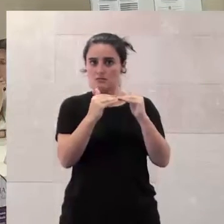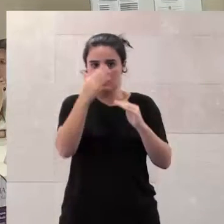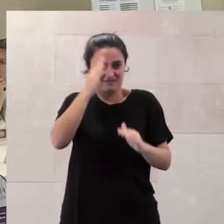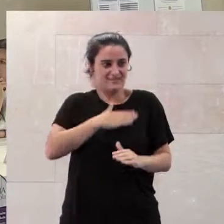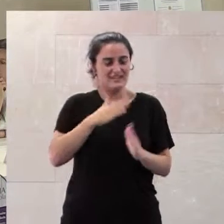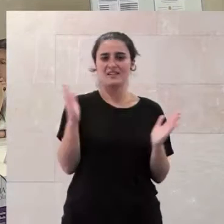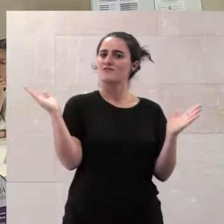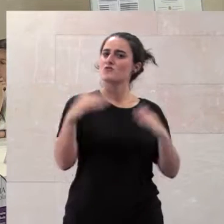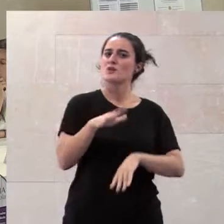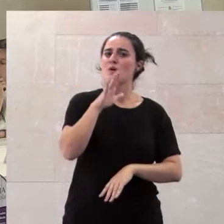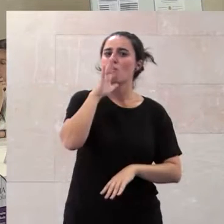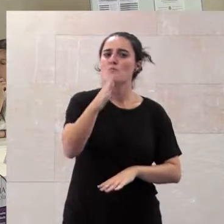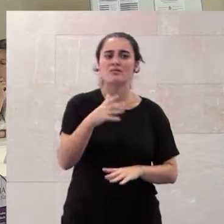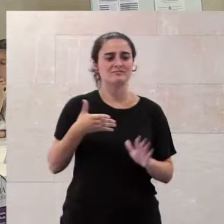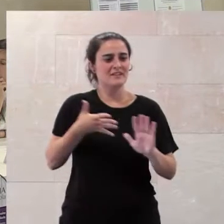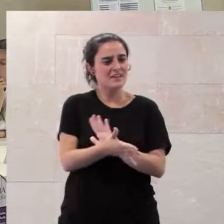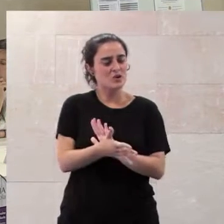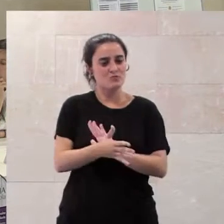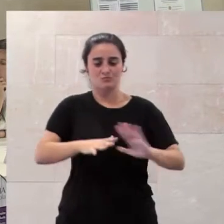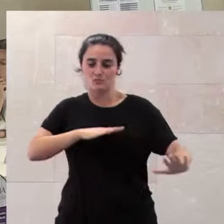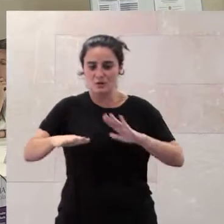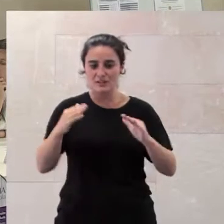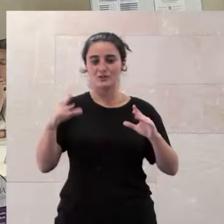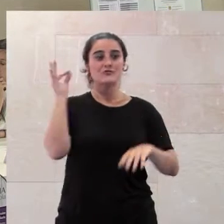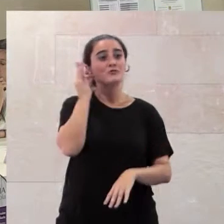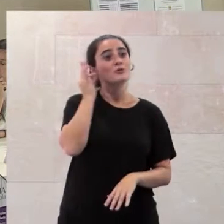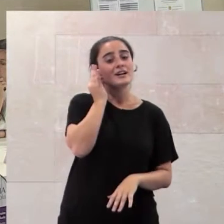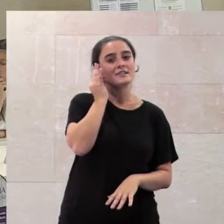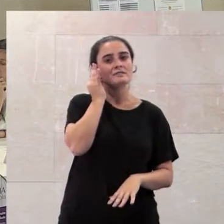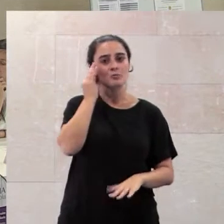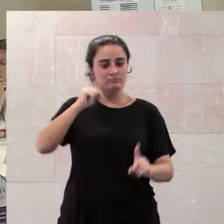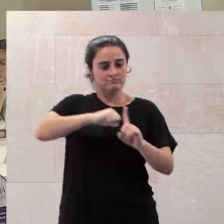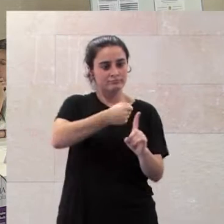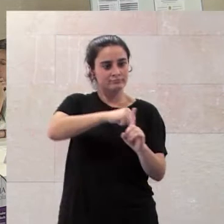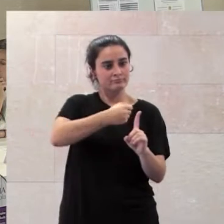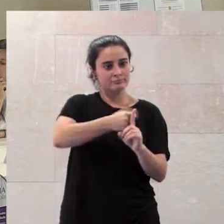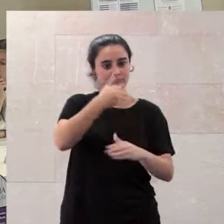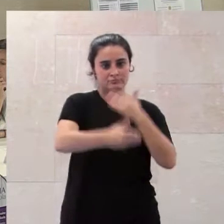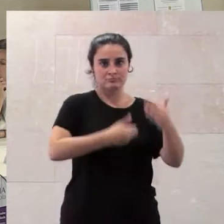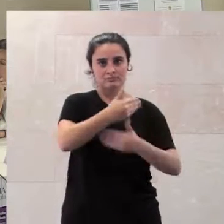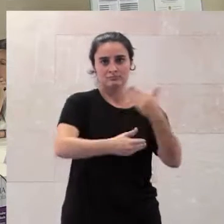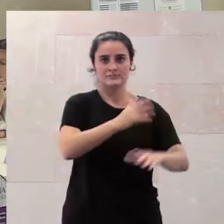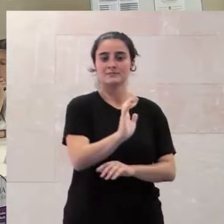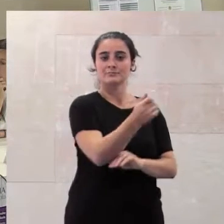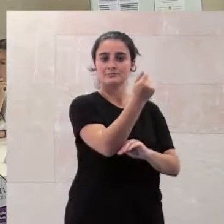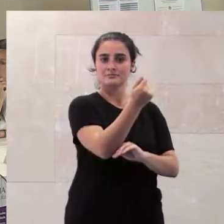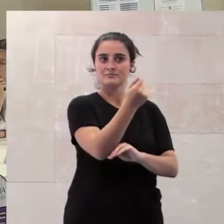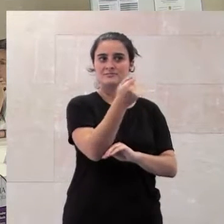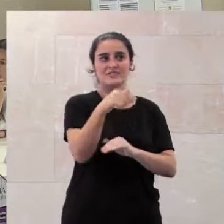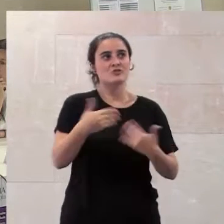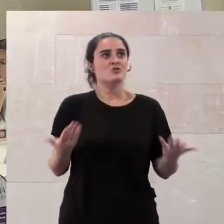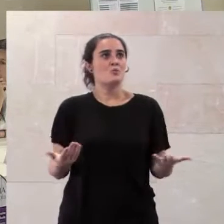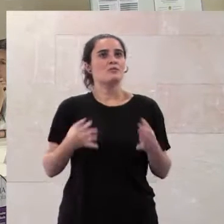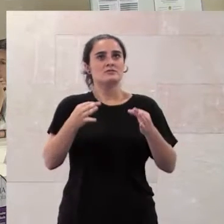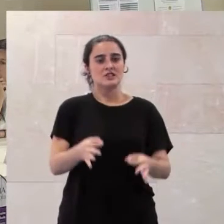ver con toda la presión que los movimientos feministas y de mujeres han conseguido articular a lo largo de los años. Y yo creo que es algo que hace un recuerdo y un